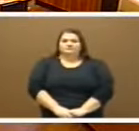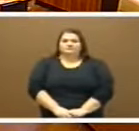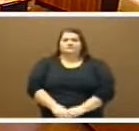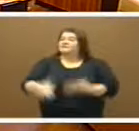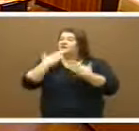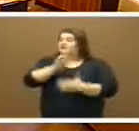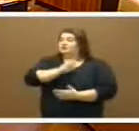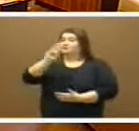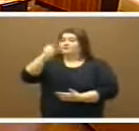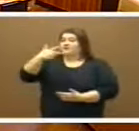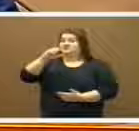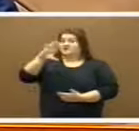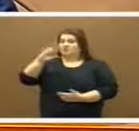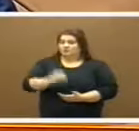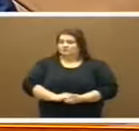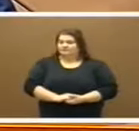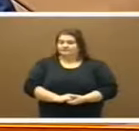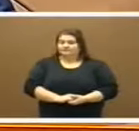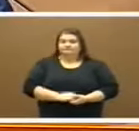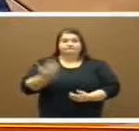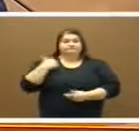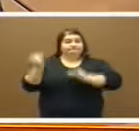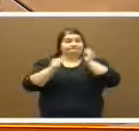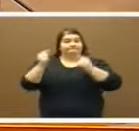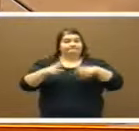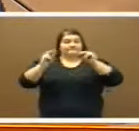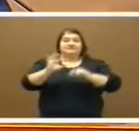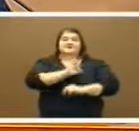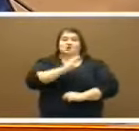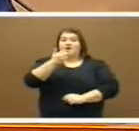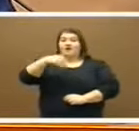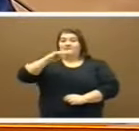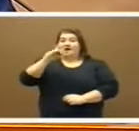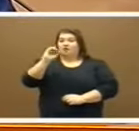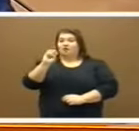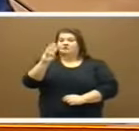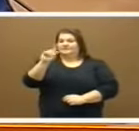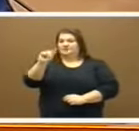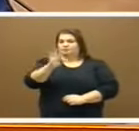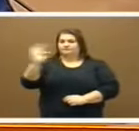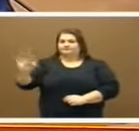Gracias, señor Pacheco. Para cerrar el debate, el señor Amado dispone de un turno de tres minutos.